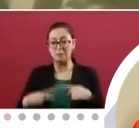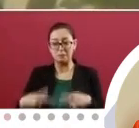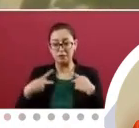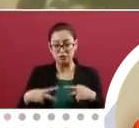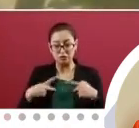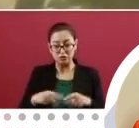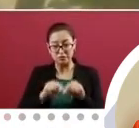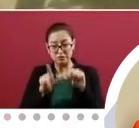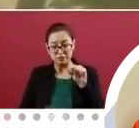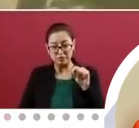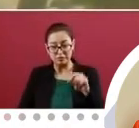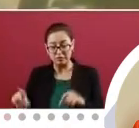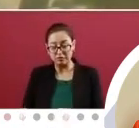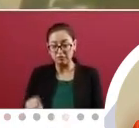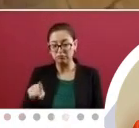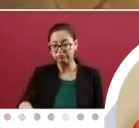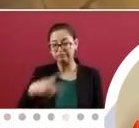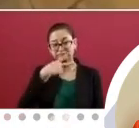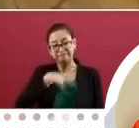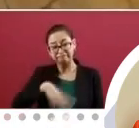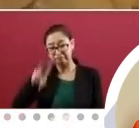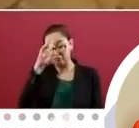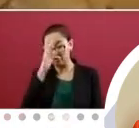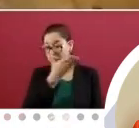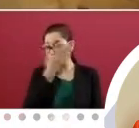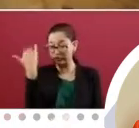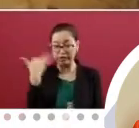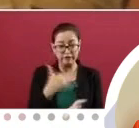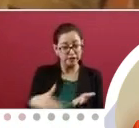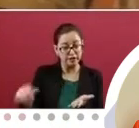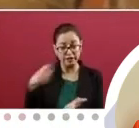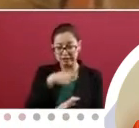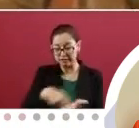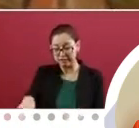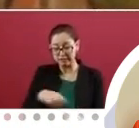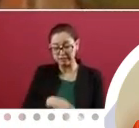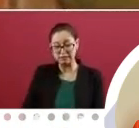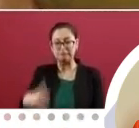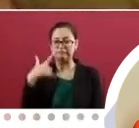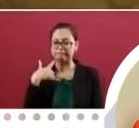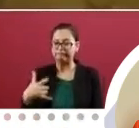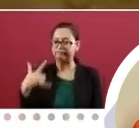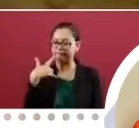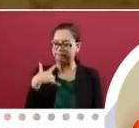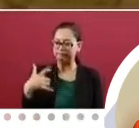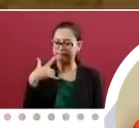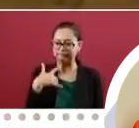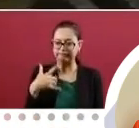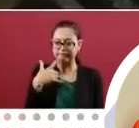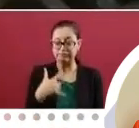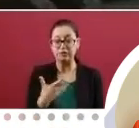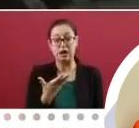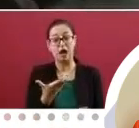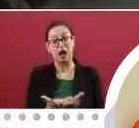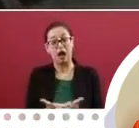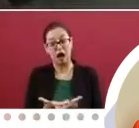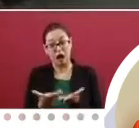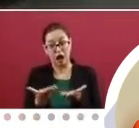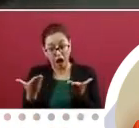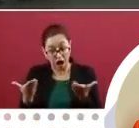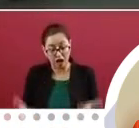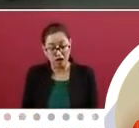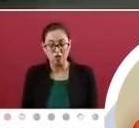el empresario Arredondo, Rincón Arredondo, perdón, forma parte del Consejo Asesor en